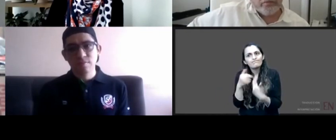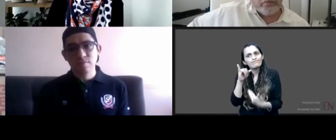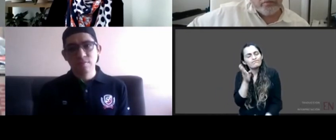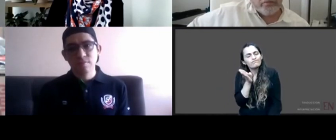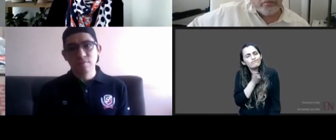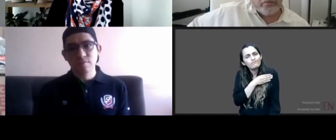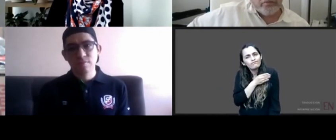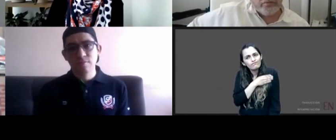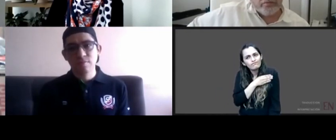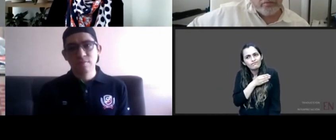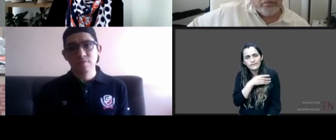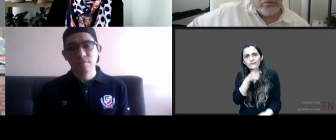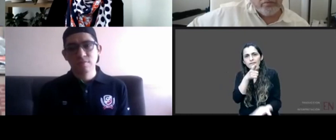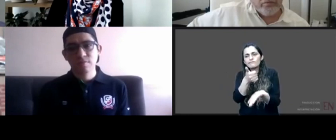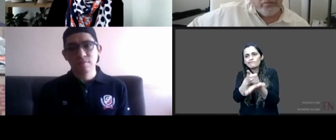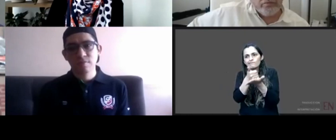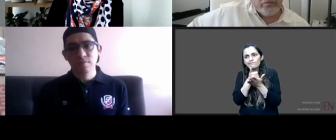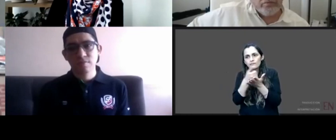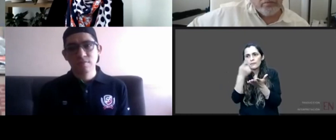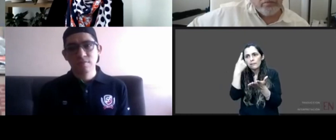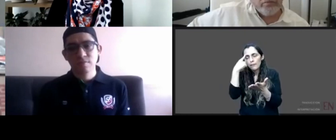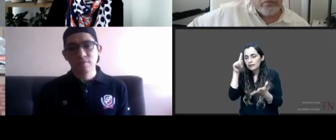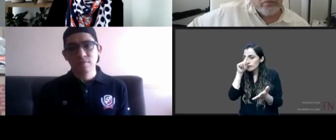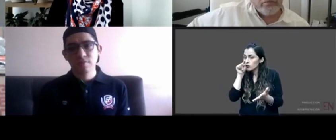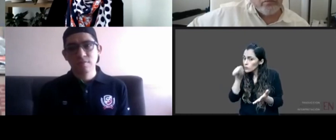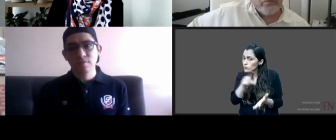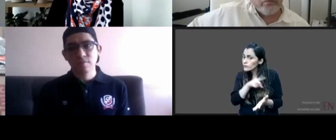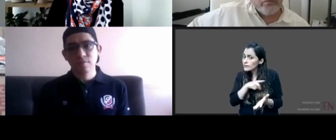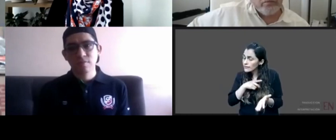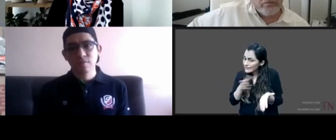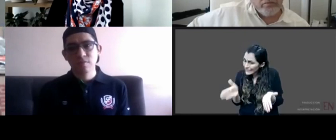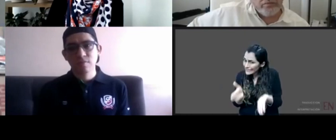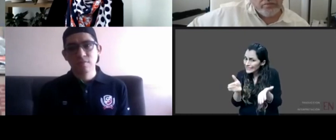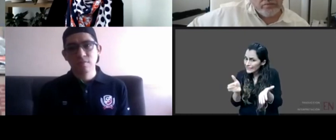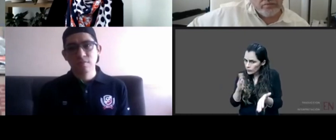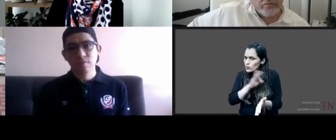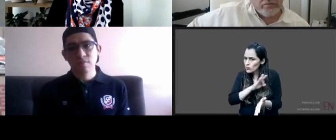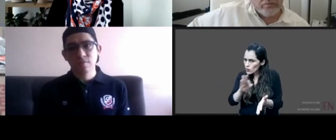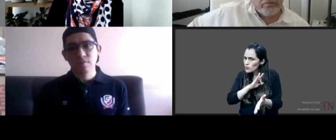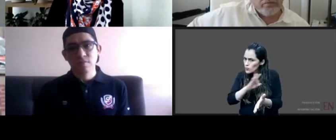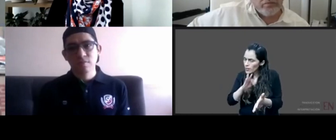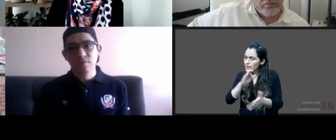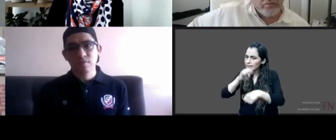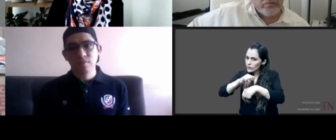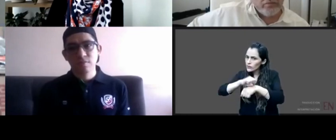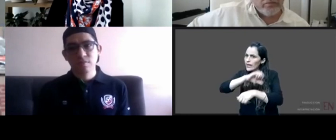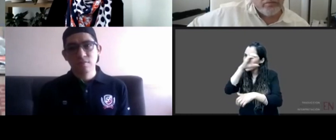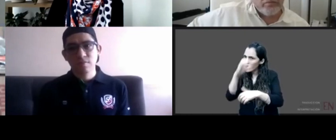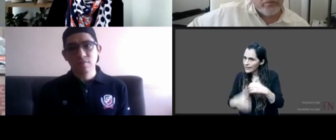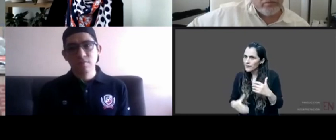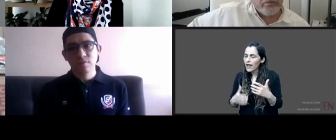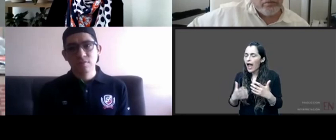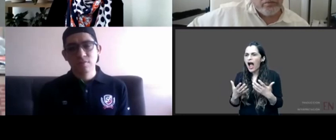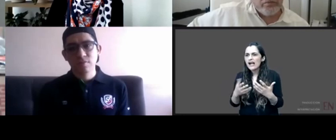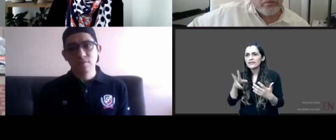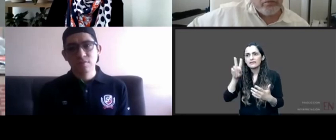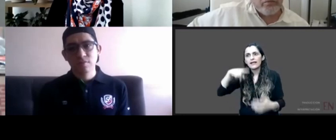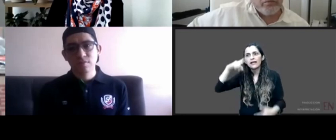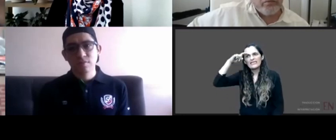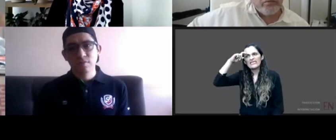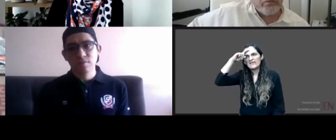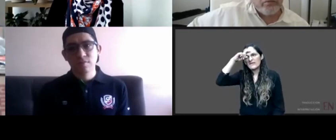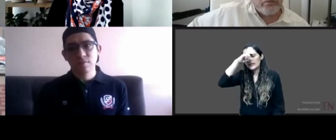a terminar la secundaria y fue muy difícil, aunque fue muy difícil, pero la terminé porque en ese tiempo pereció mi